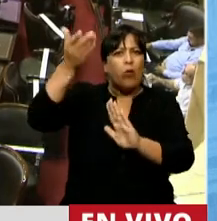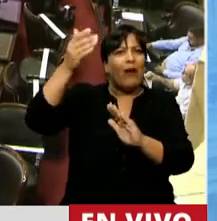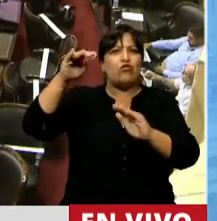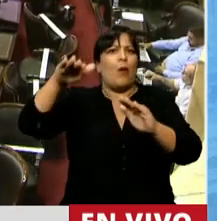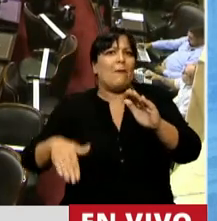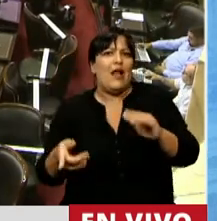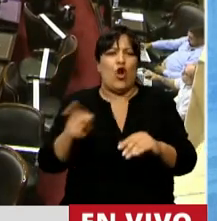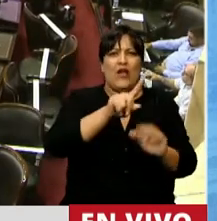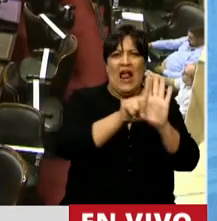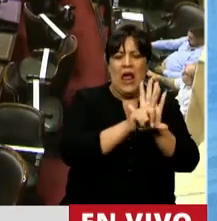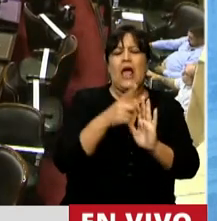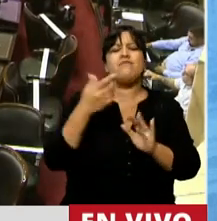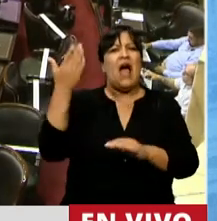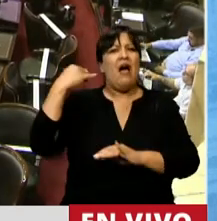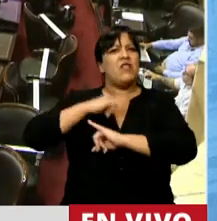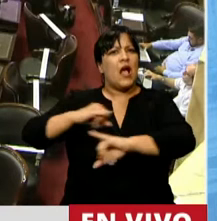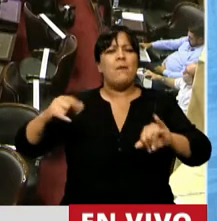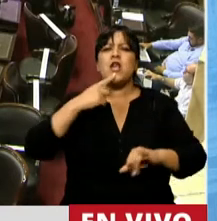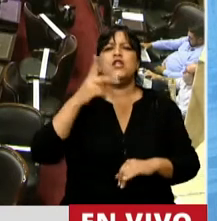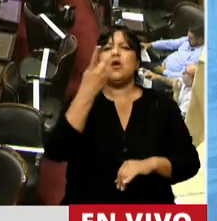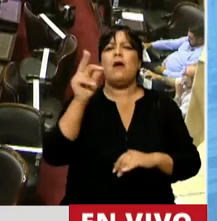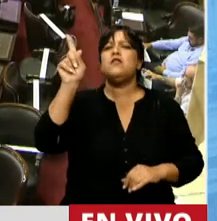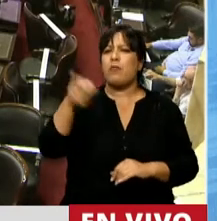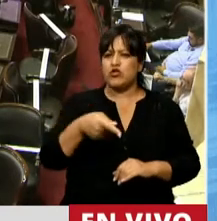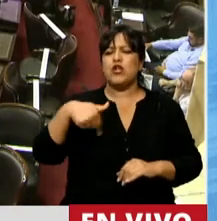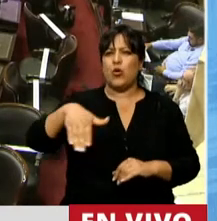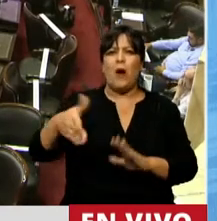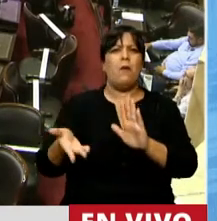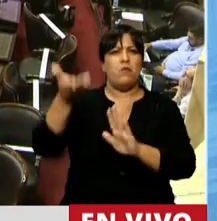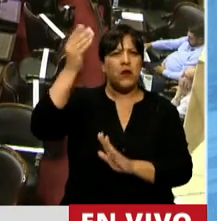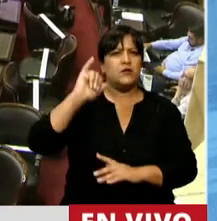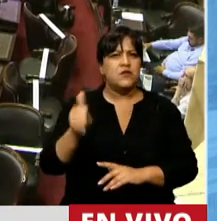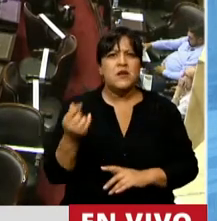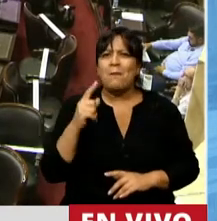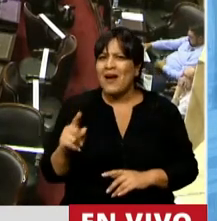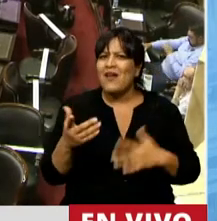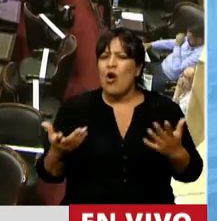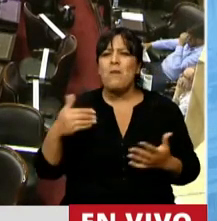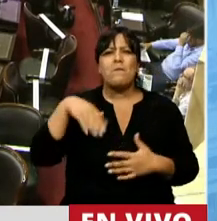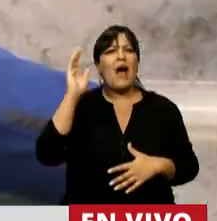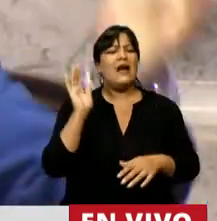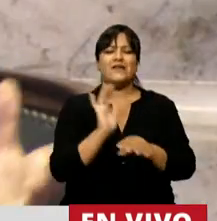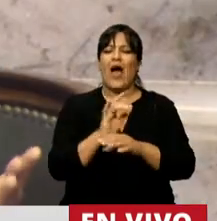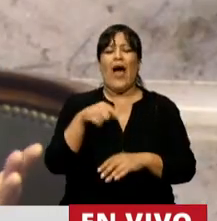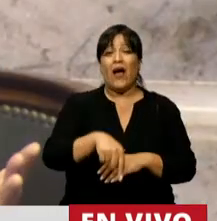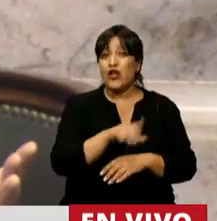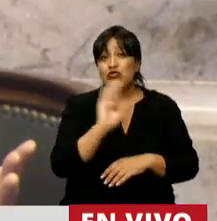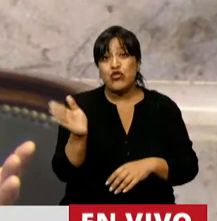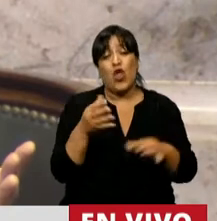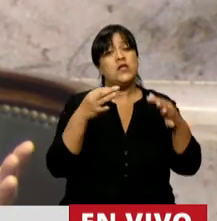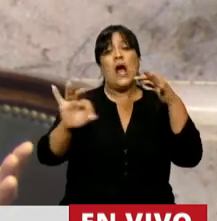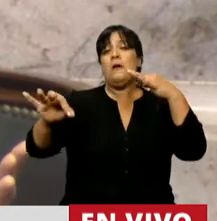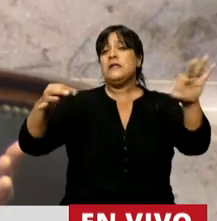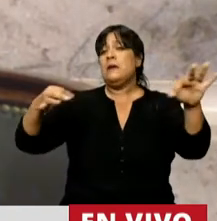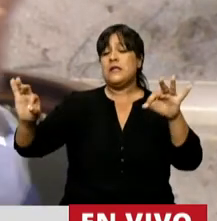de voy a aumentar el 20% a todos los jubilados. Lo que reina en la Argentina es la impunidad. Acá cualquiera puede decir cualquier